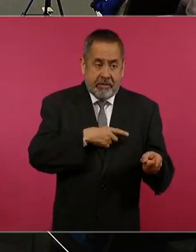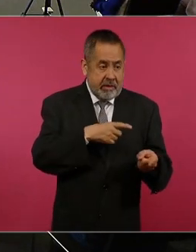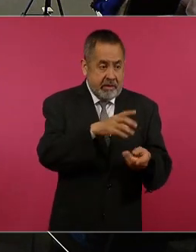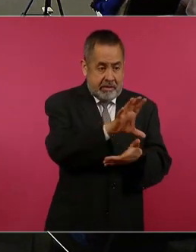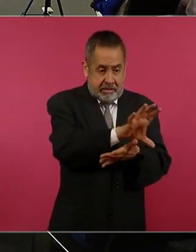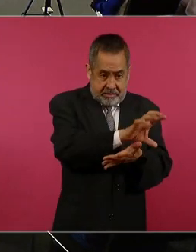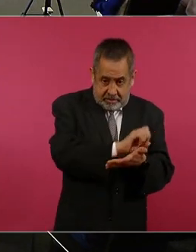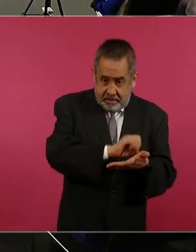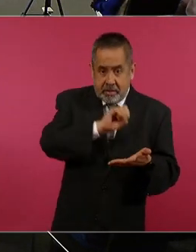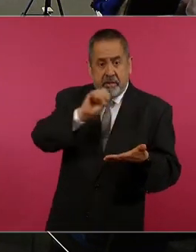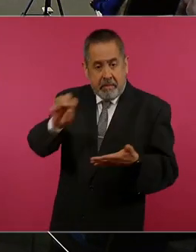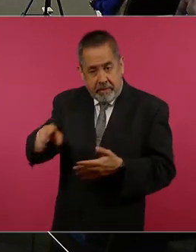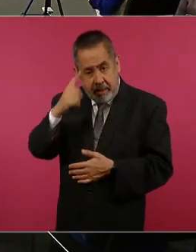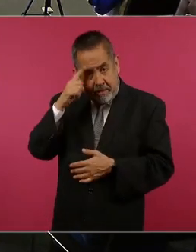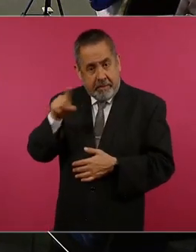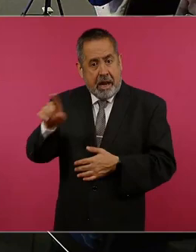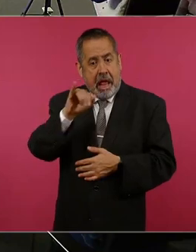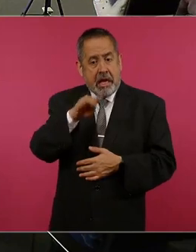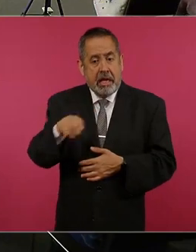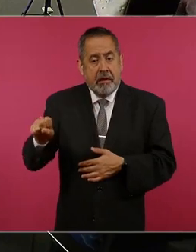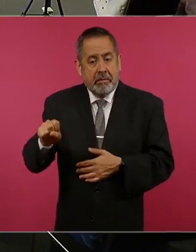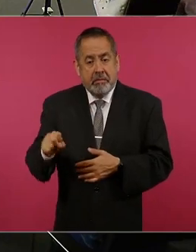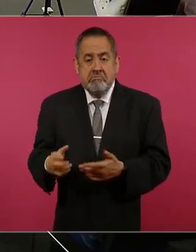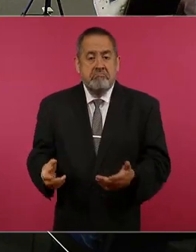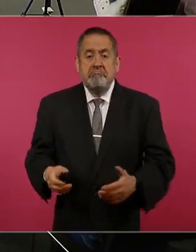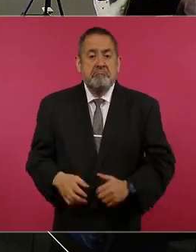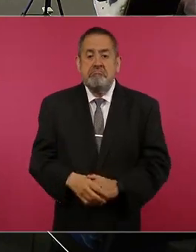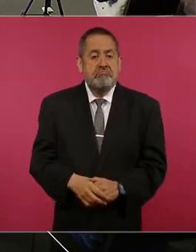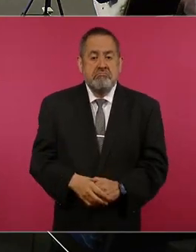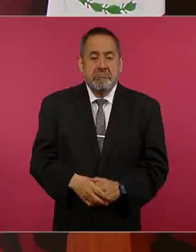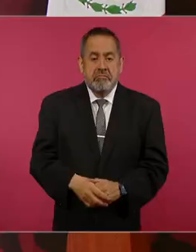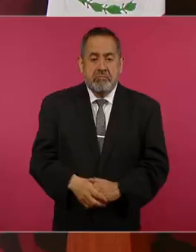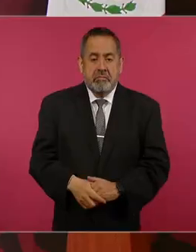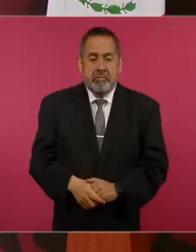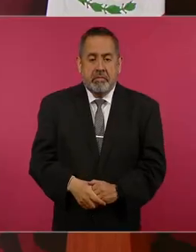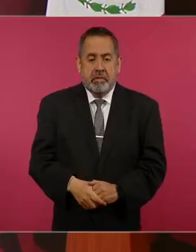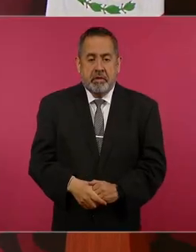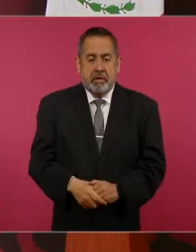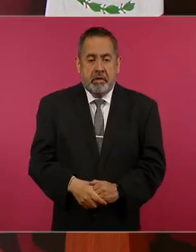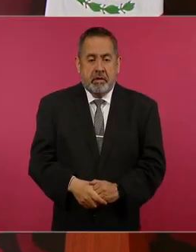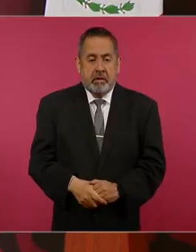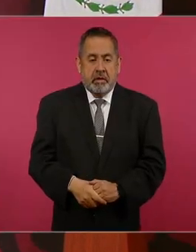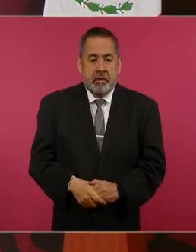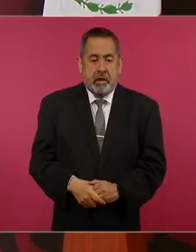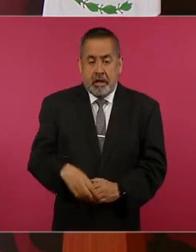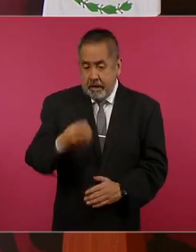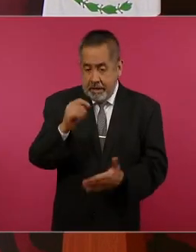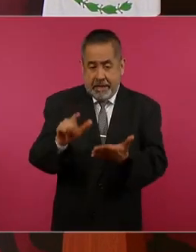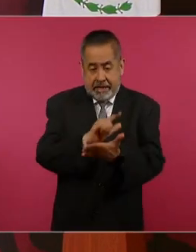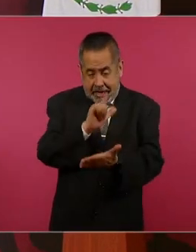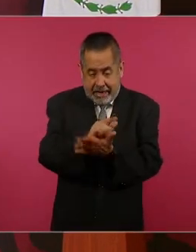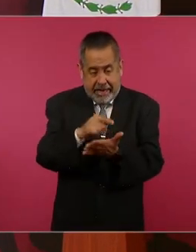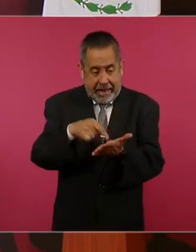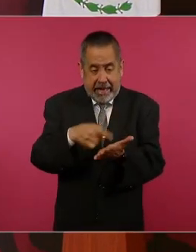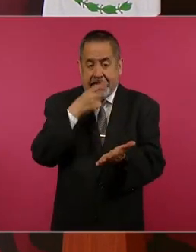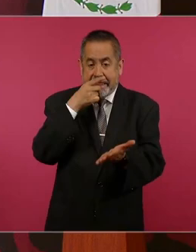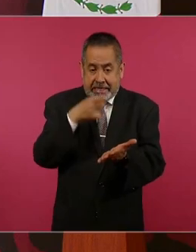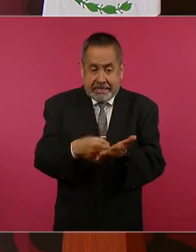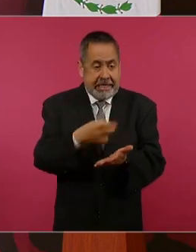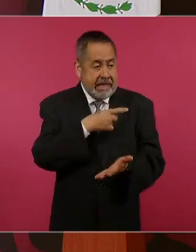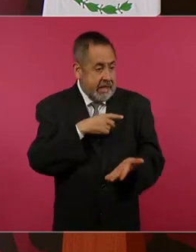al Seguro Social?, ¿mande?, ¿están obligados por ley?